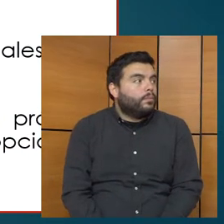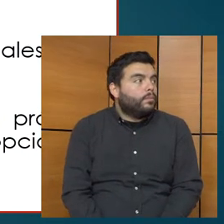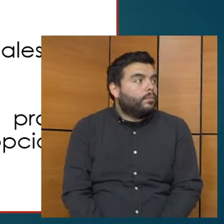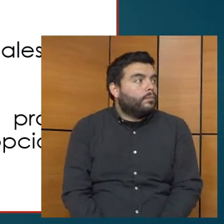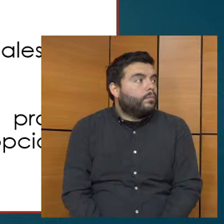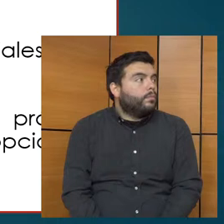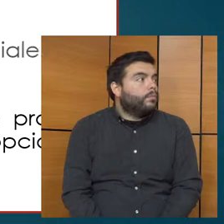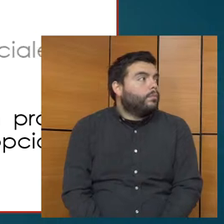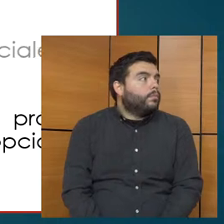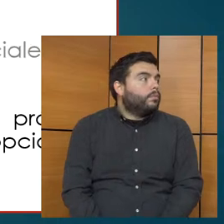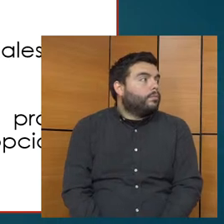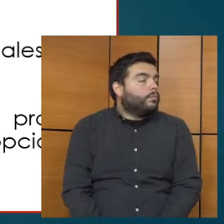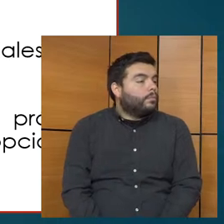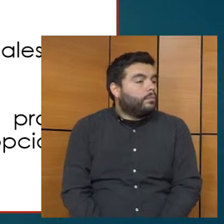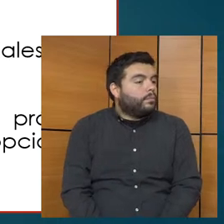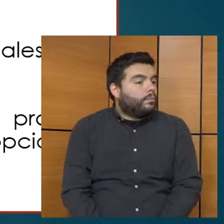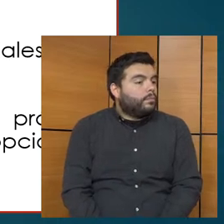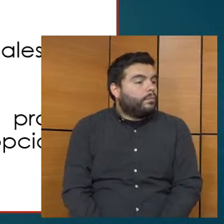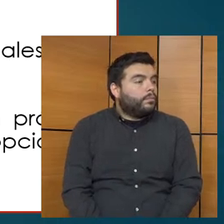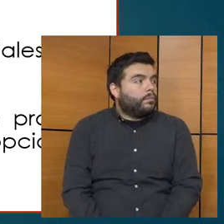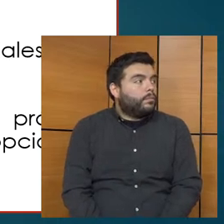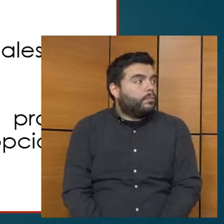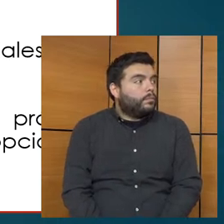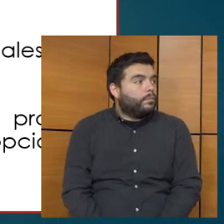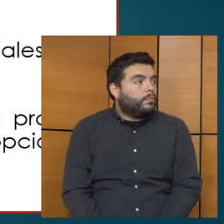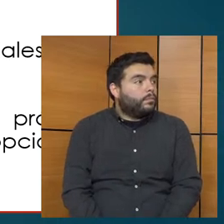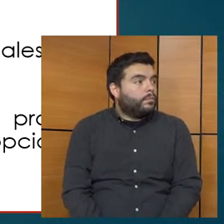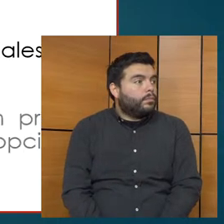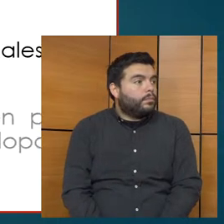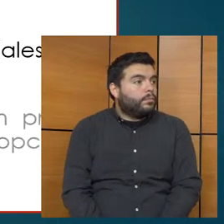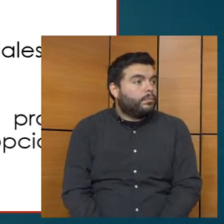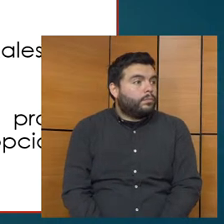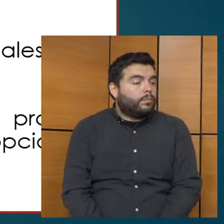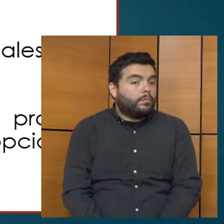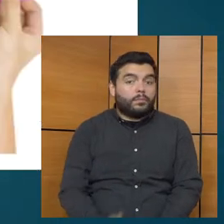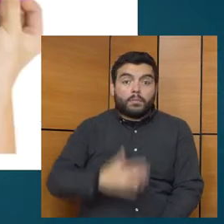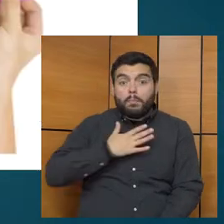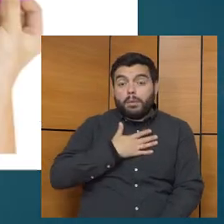Bien, por mi parte, pues